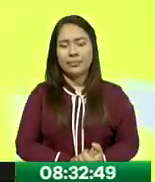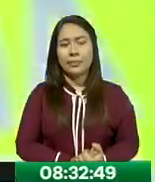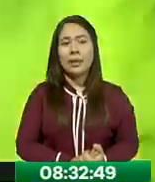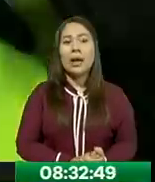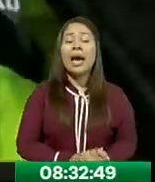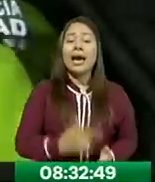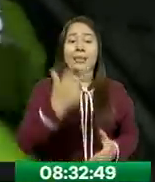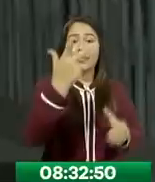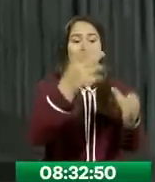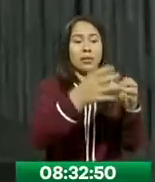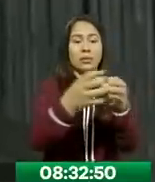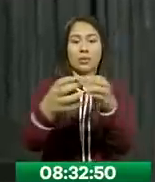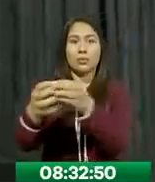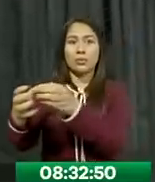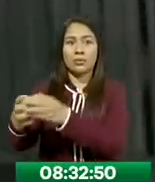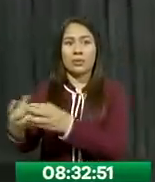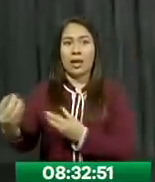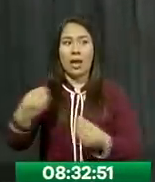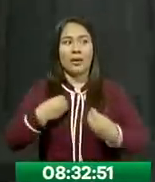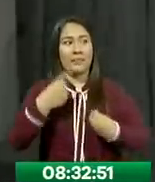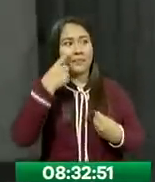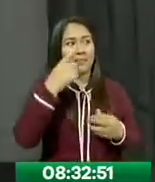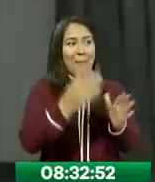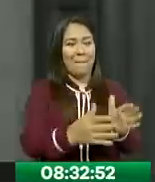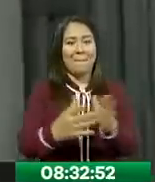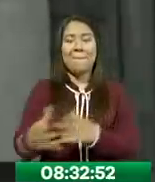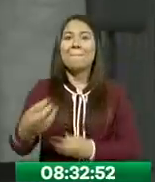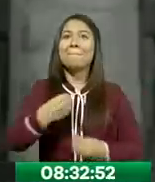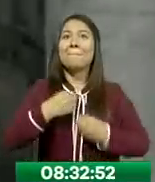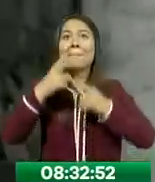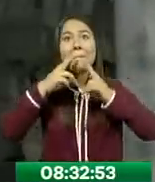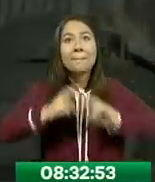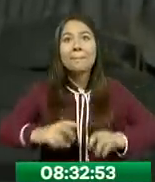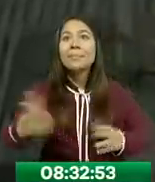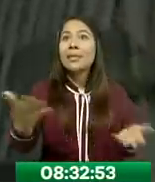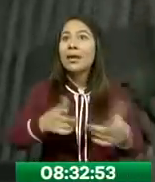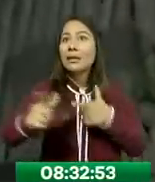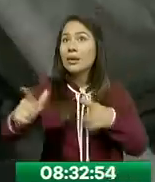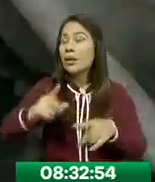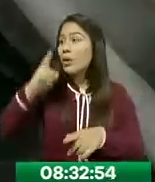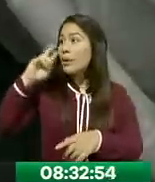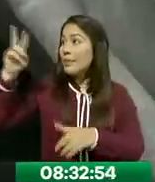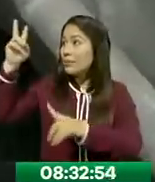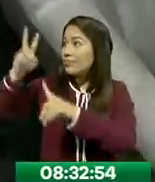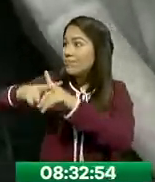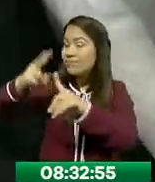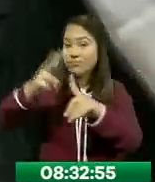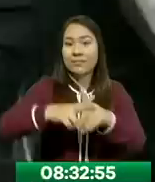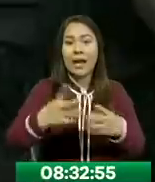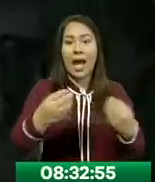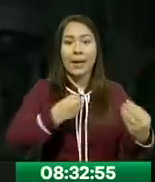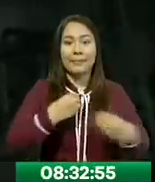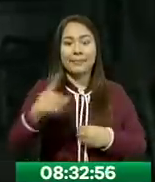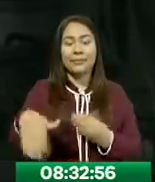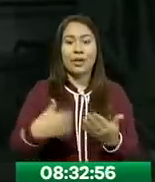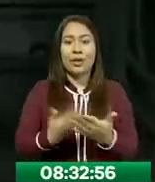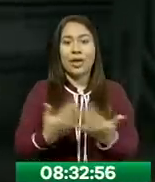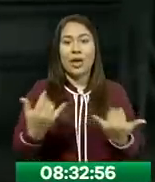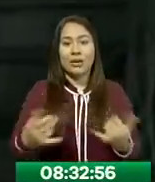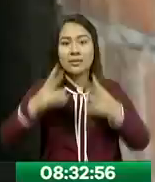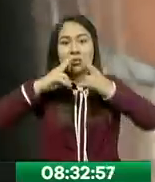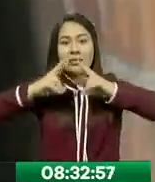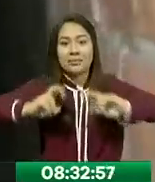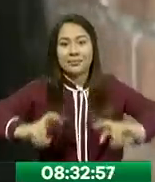Tres organizaciones delictivas dedicadas al robo de vehículos, sicariato y asalto a unidades económicas fueron desarticuladas durante un operativo